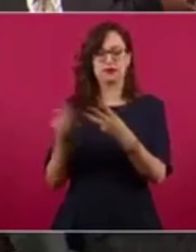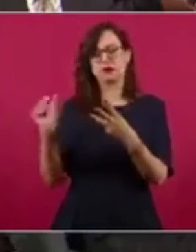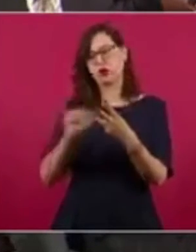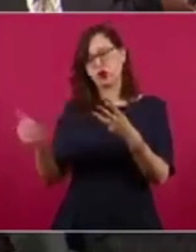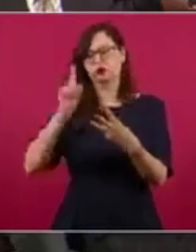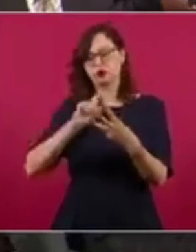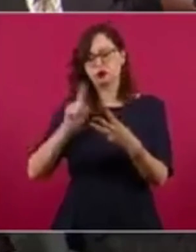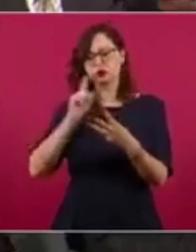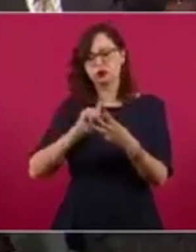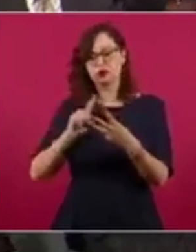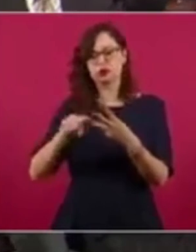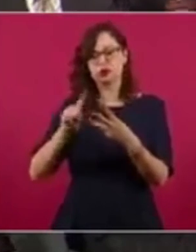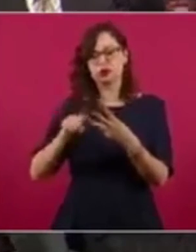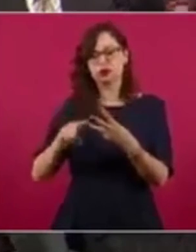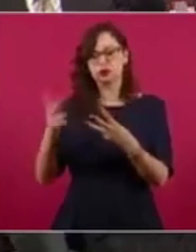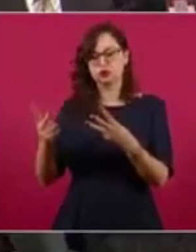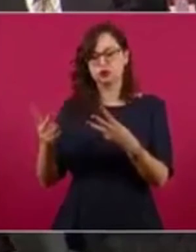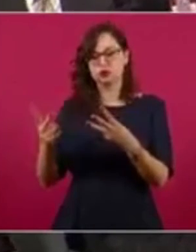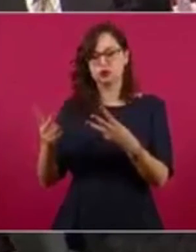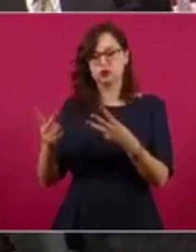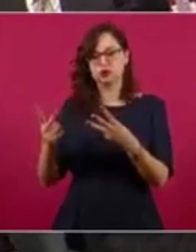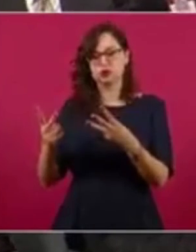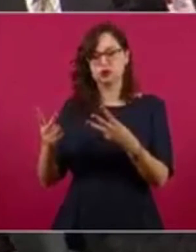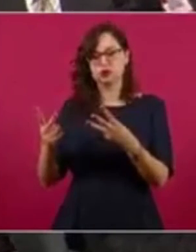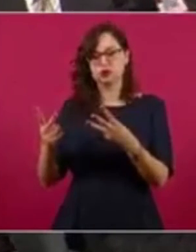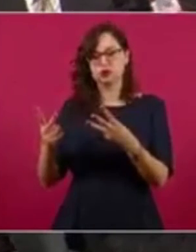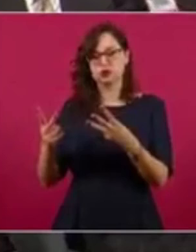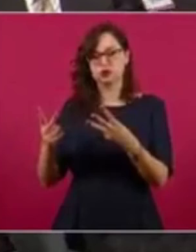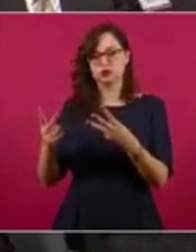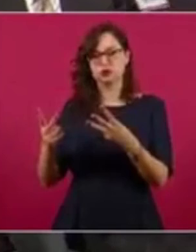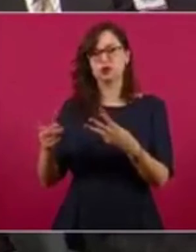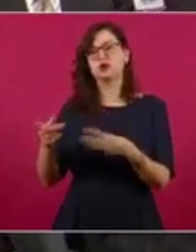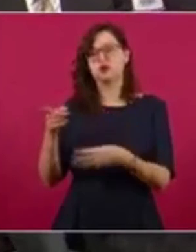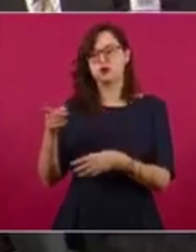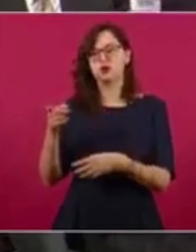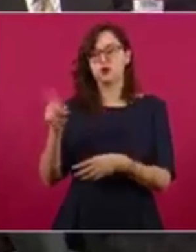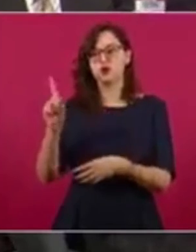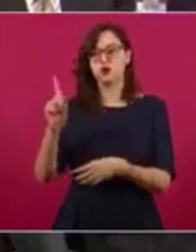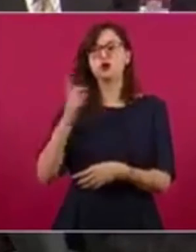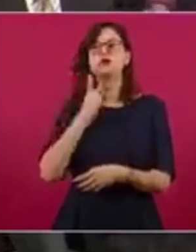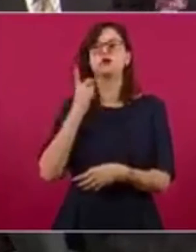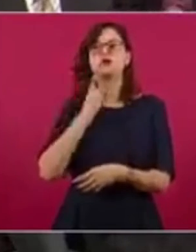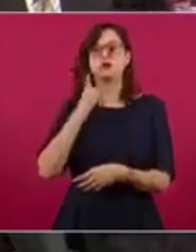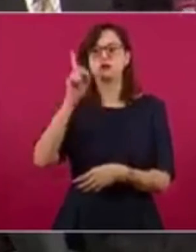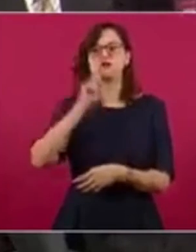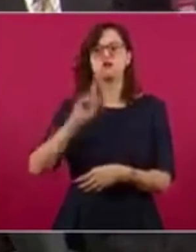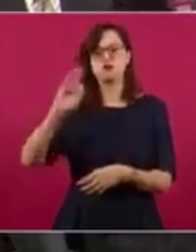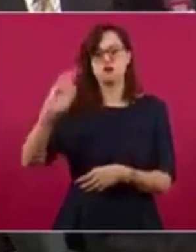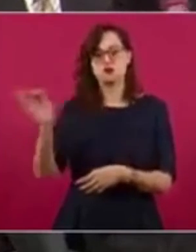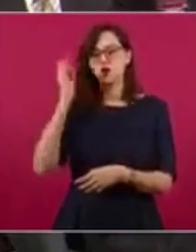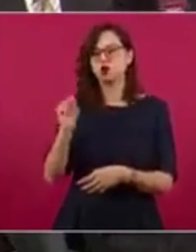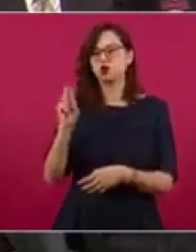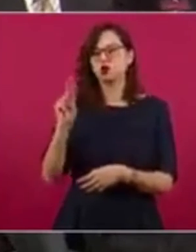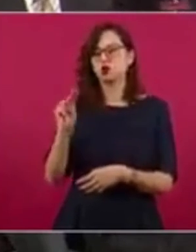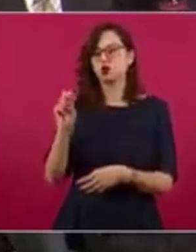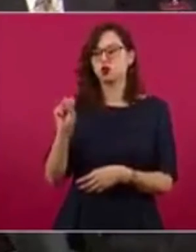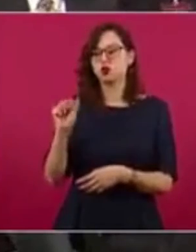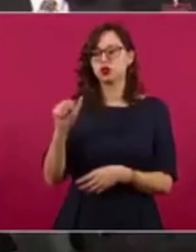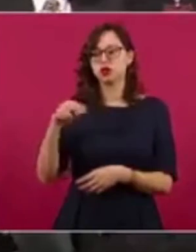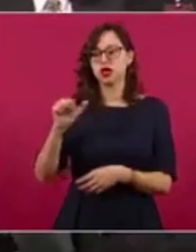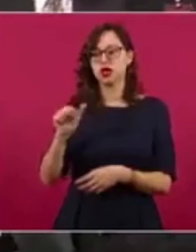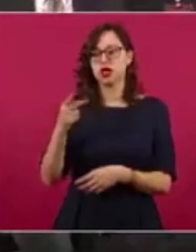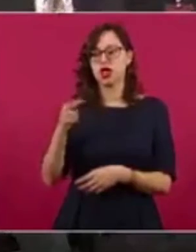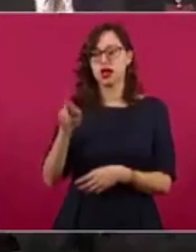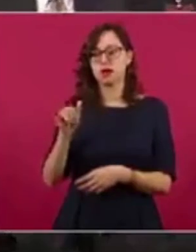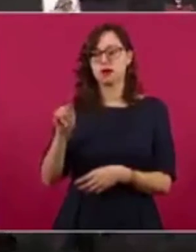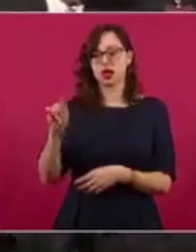dos activistas, que si mal no recuerdo, pues ahorita una de ellas es diputada a nivel federal, que es la señora Susana Prieto.